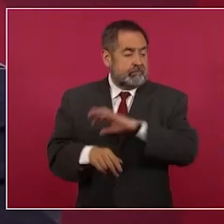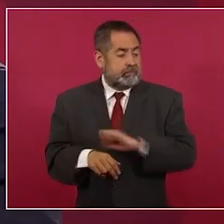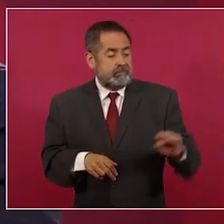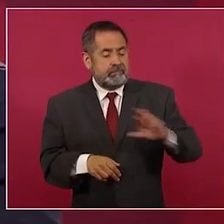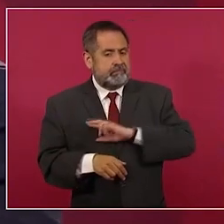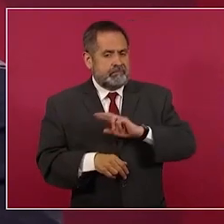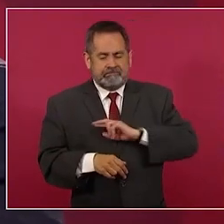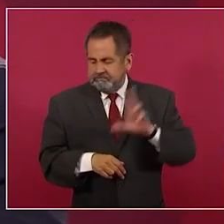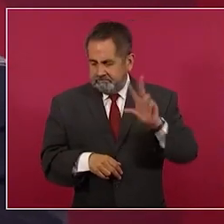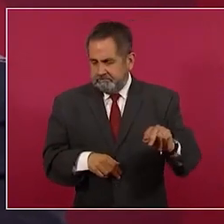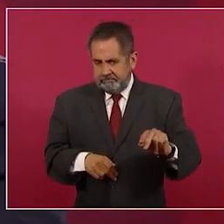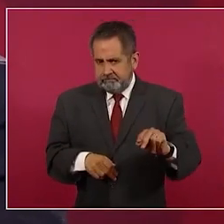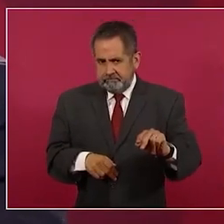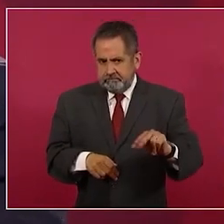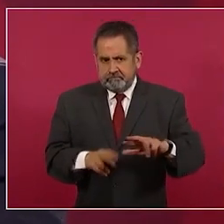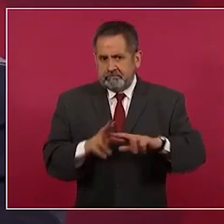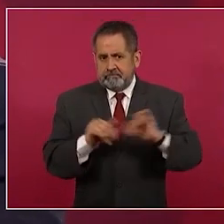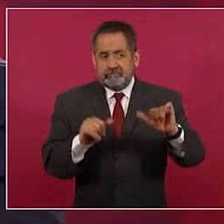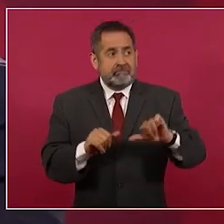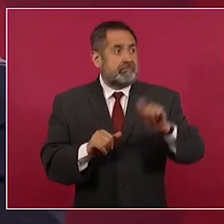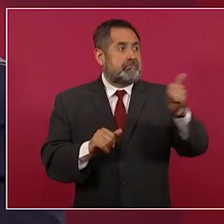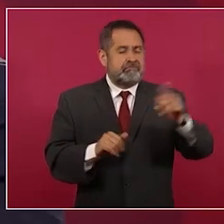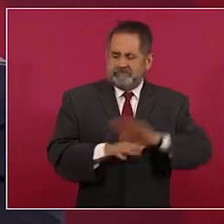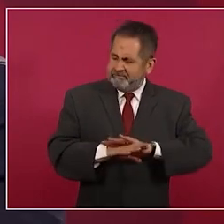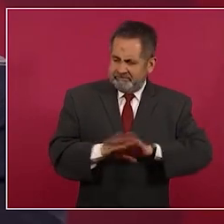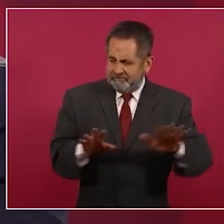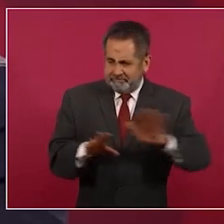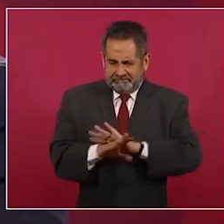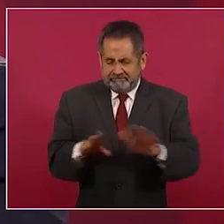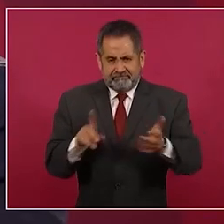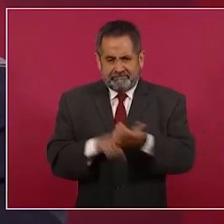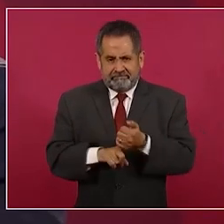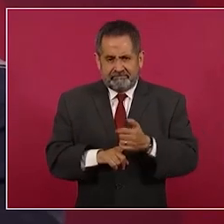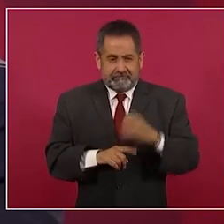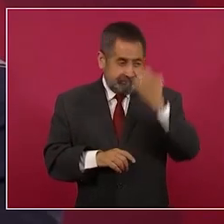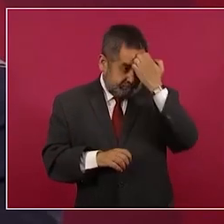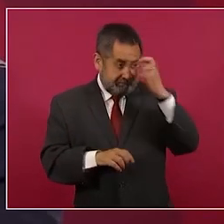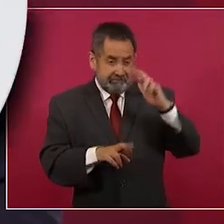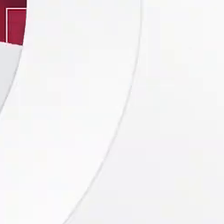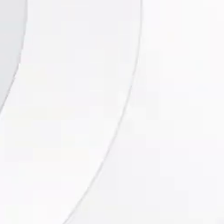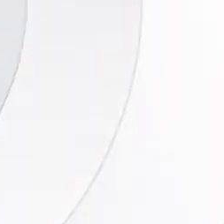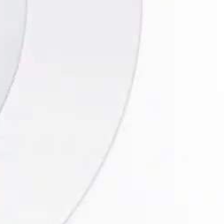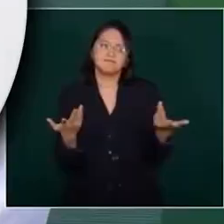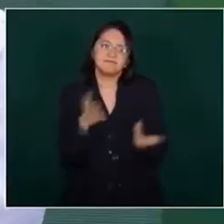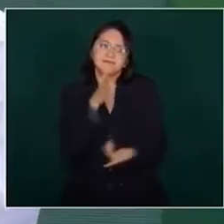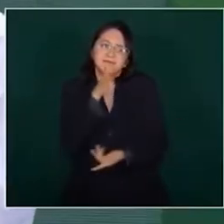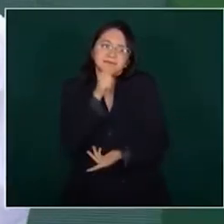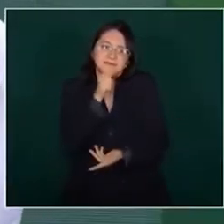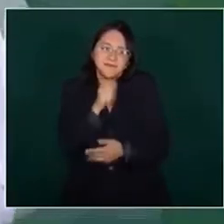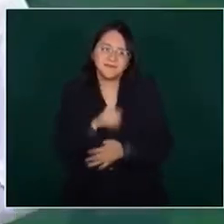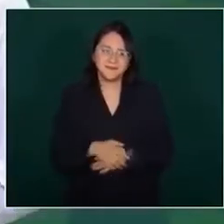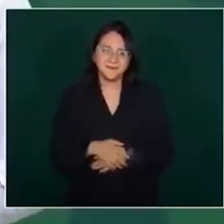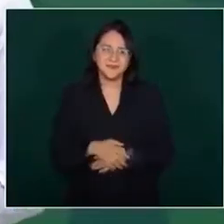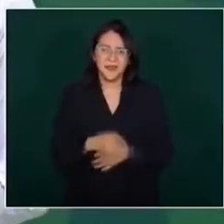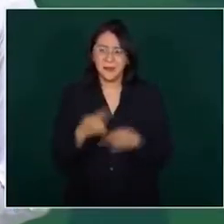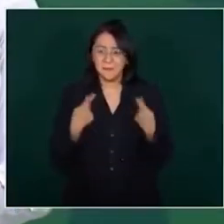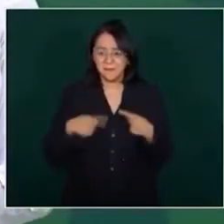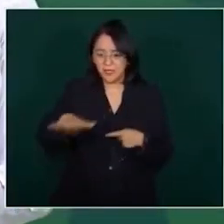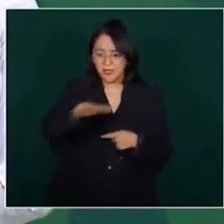particulares, ni de nacionales y mucho menos de extranjeros. La gente no es